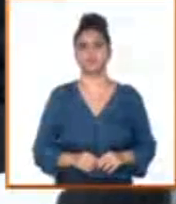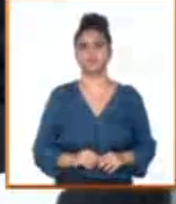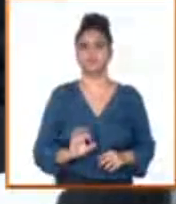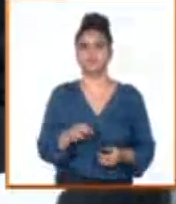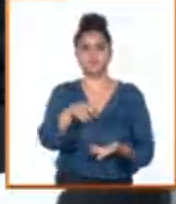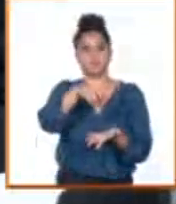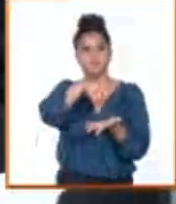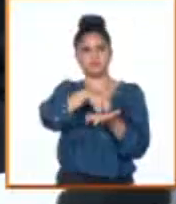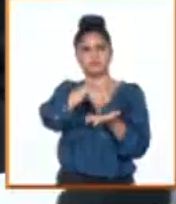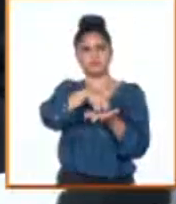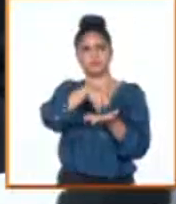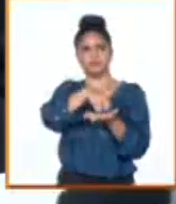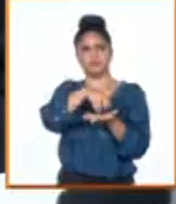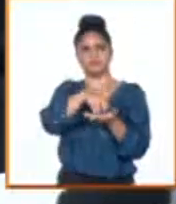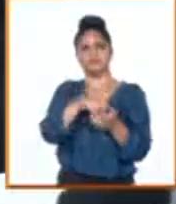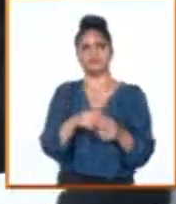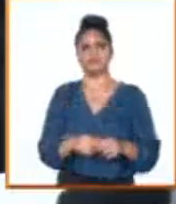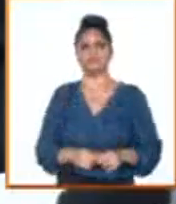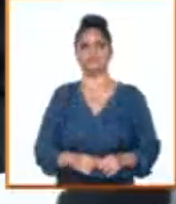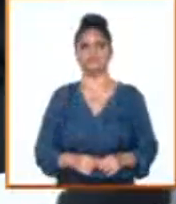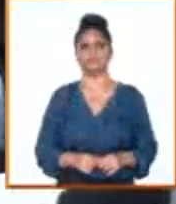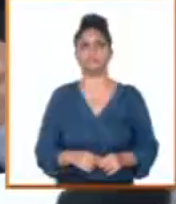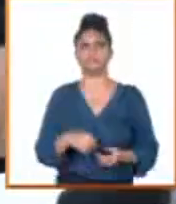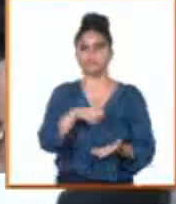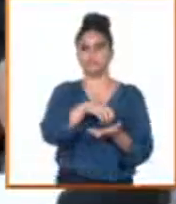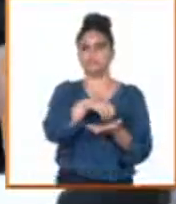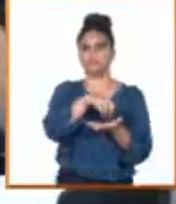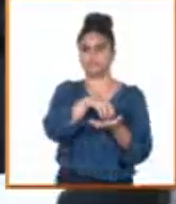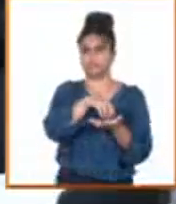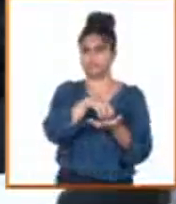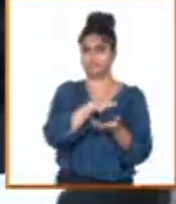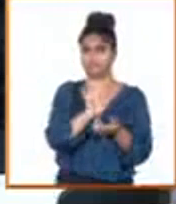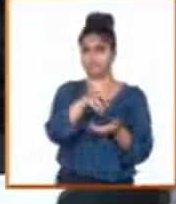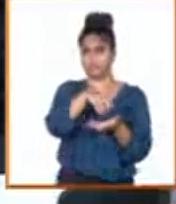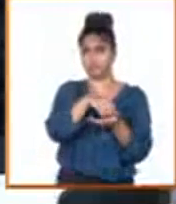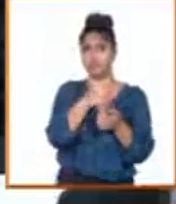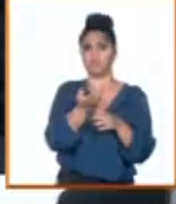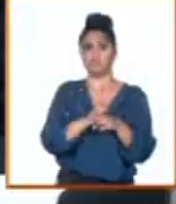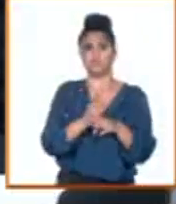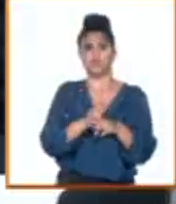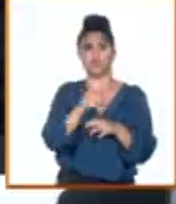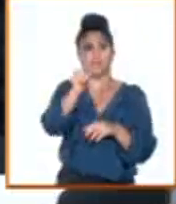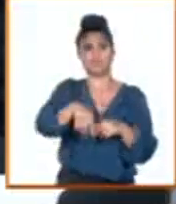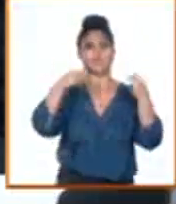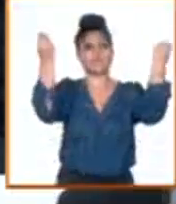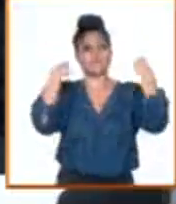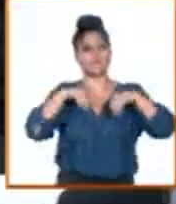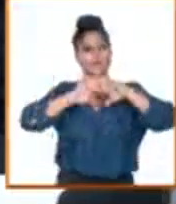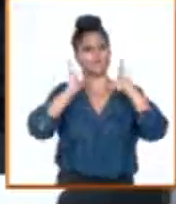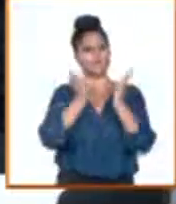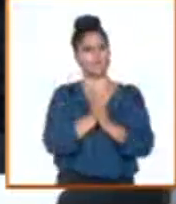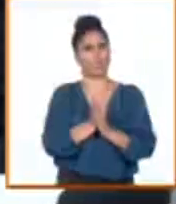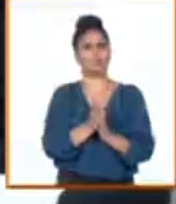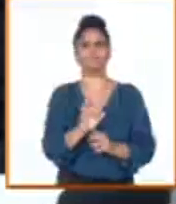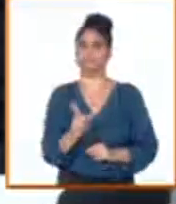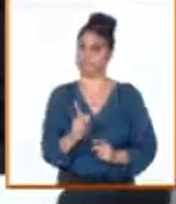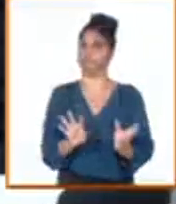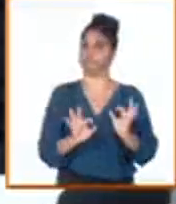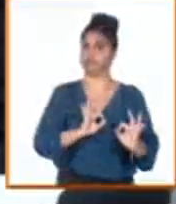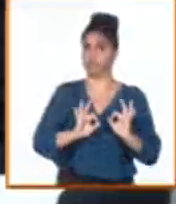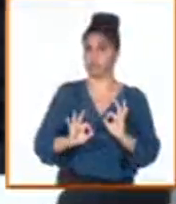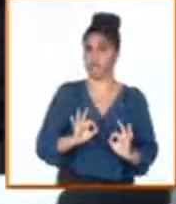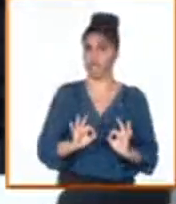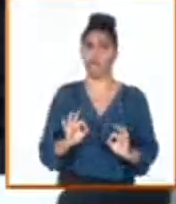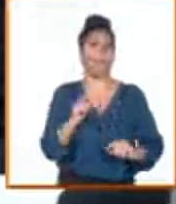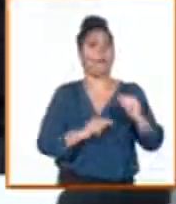redes y cuentas en redes sociales no significa que usted domine los códigos de la comunicación. Y la ética es una de las cuestiones